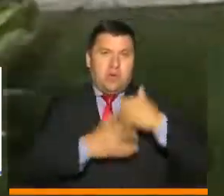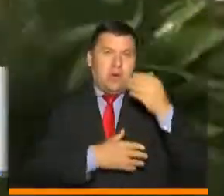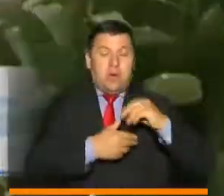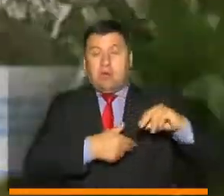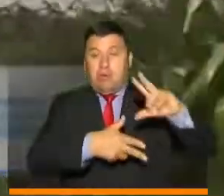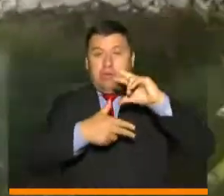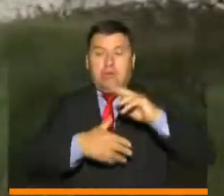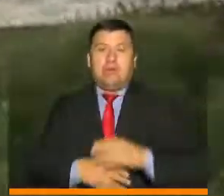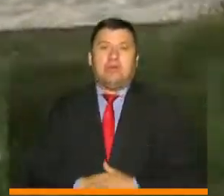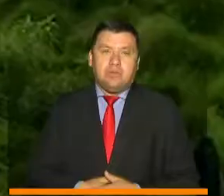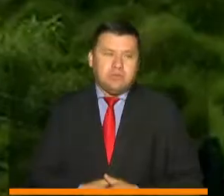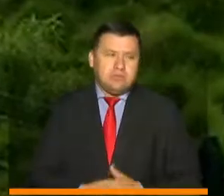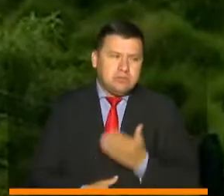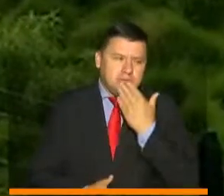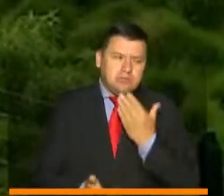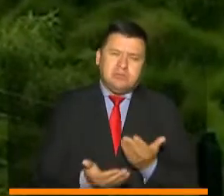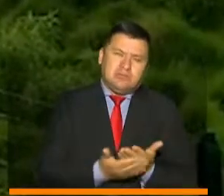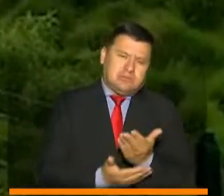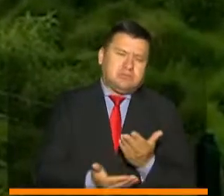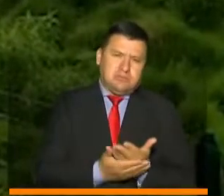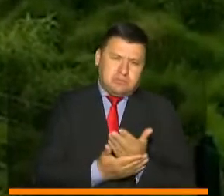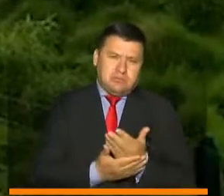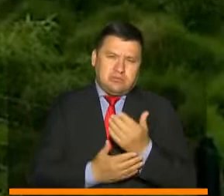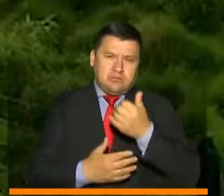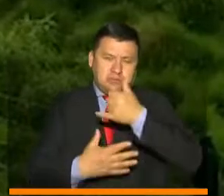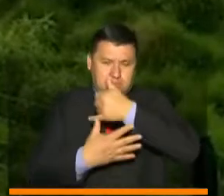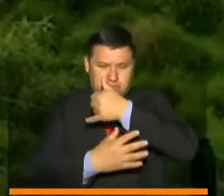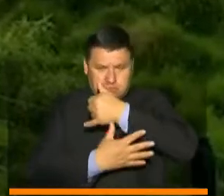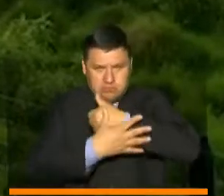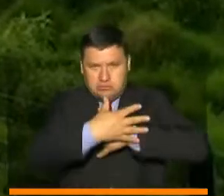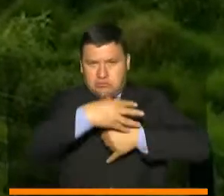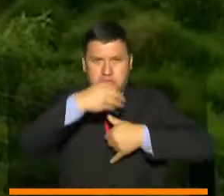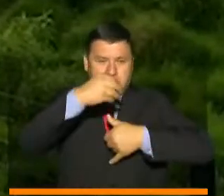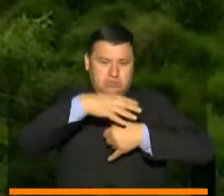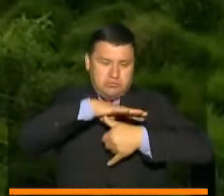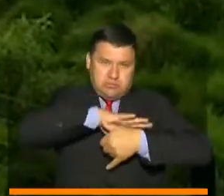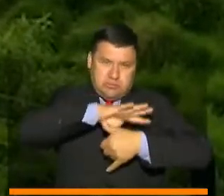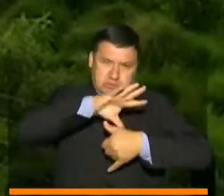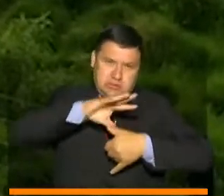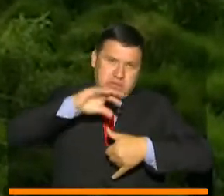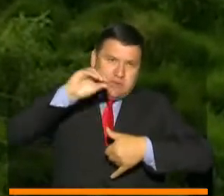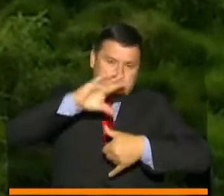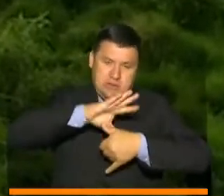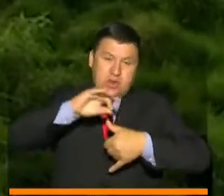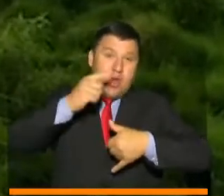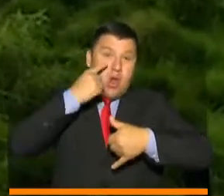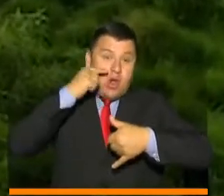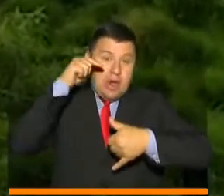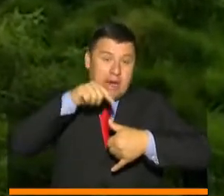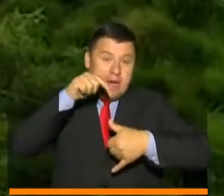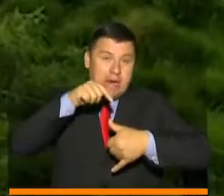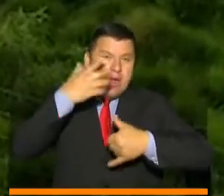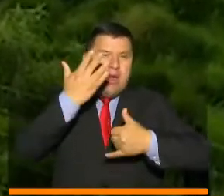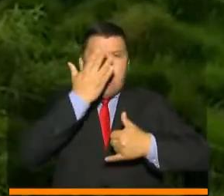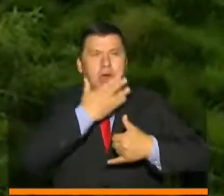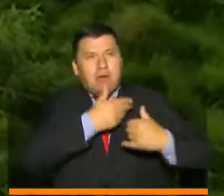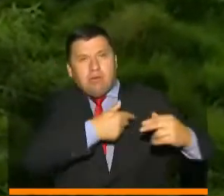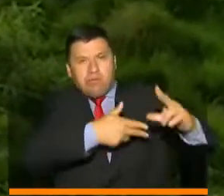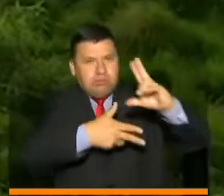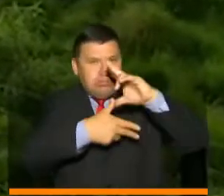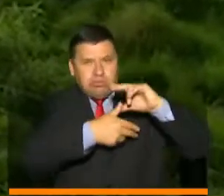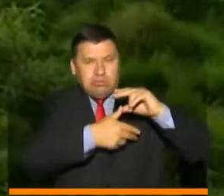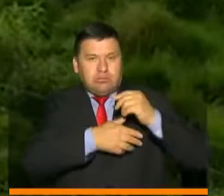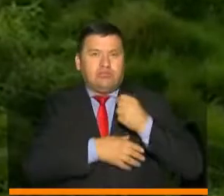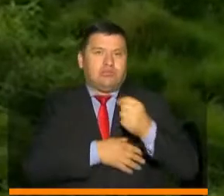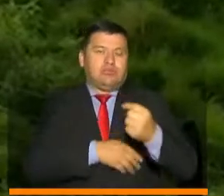ciclón. Recomendamos a la región Caribe, el archipiélago de San Andrés y Providencia estar muy atentos a la evolución del sistema en